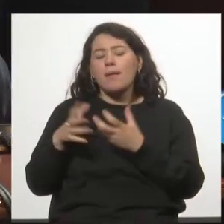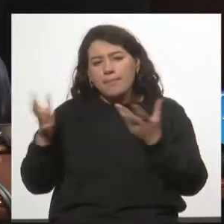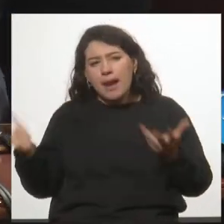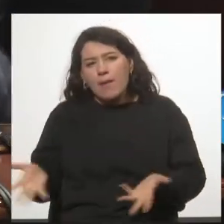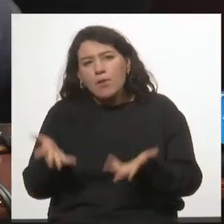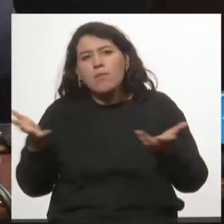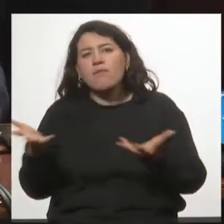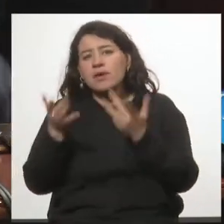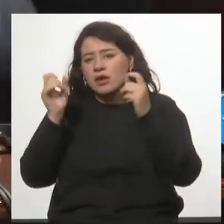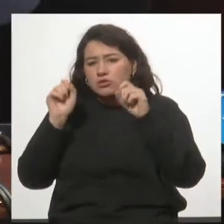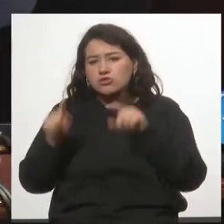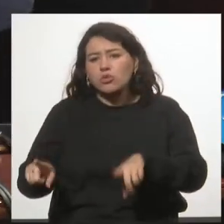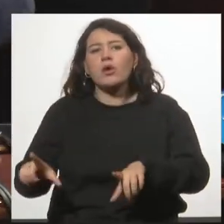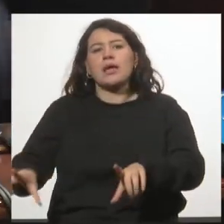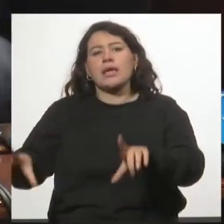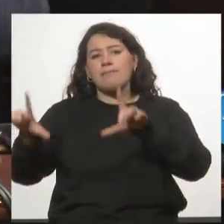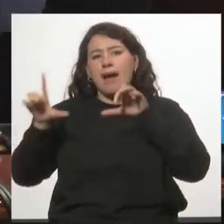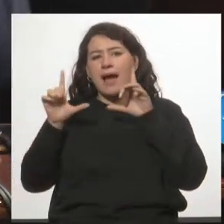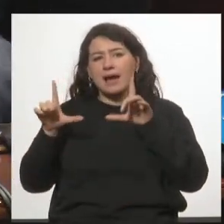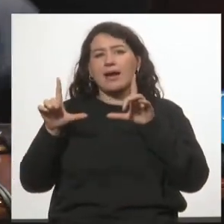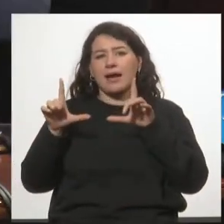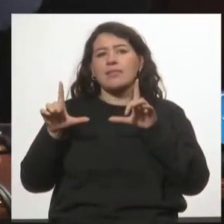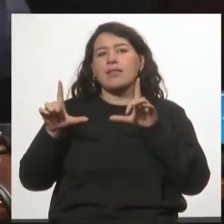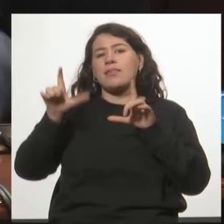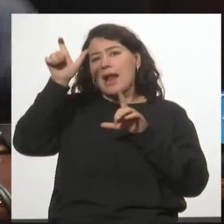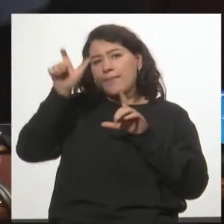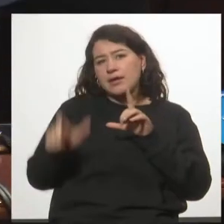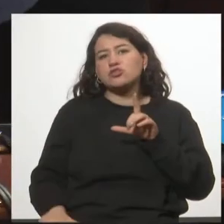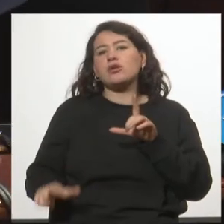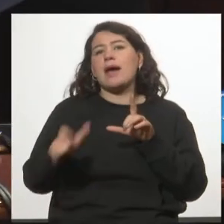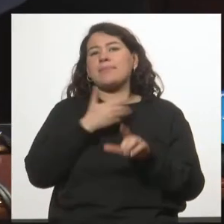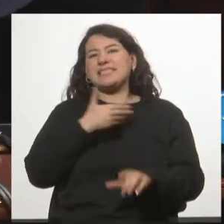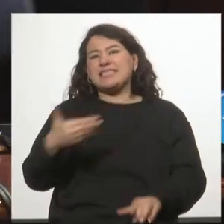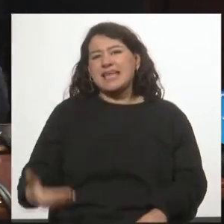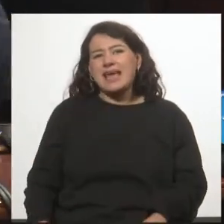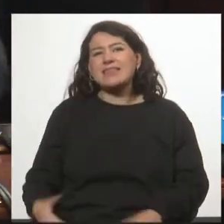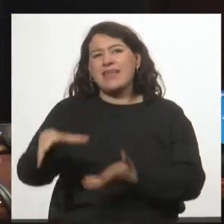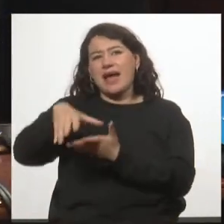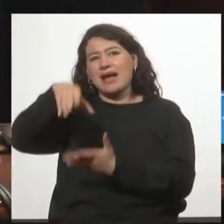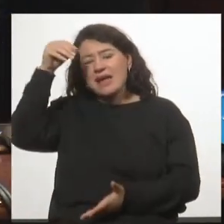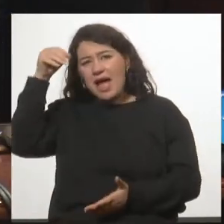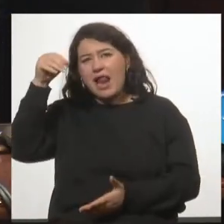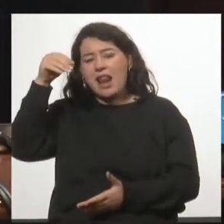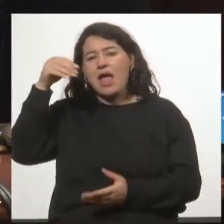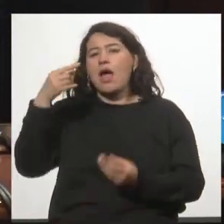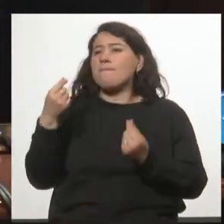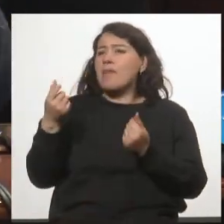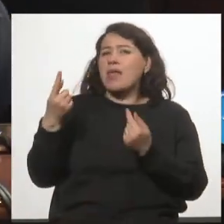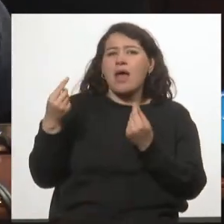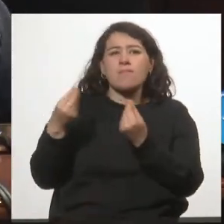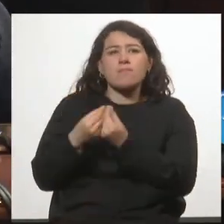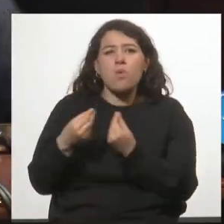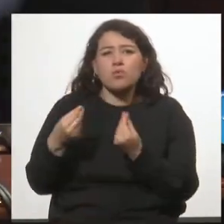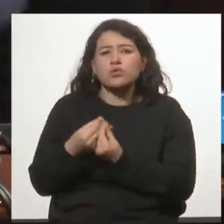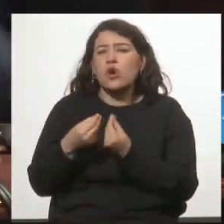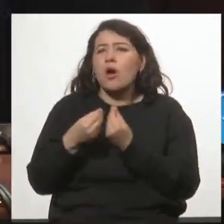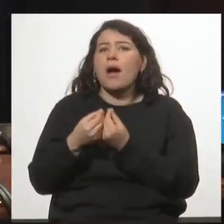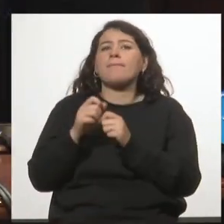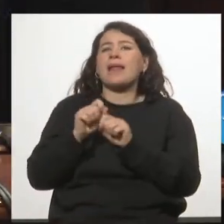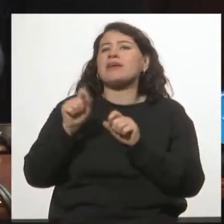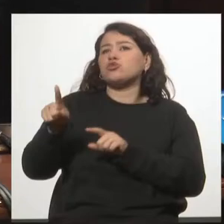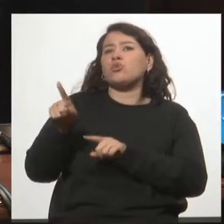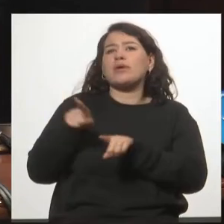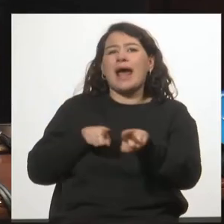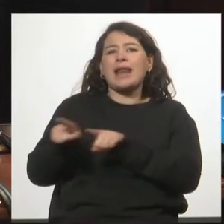la imagen de la presidenta de antel en ankara en esa fortuna de dinero que tenía el organismo para su carrera